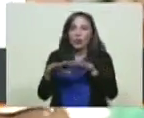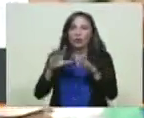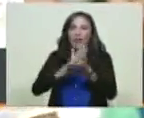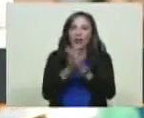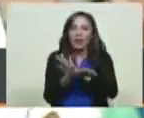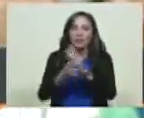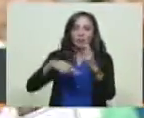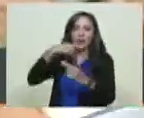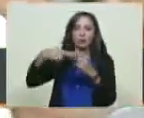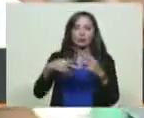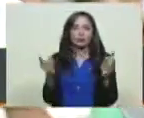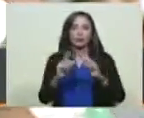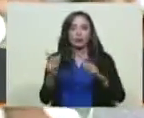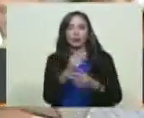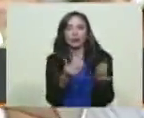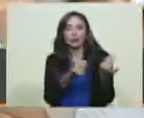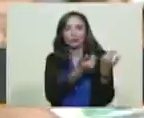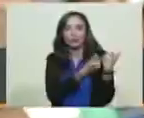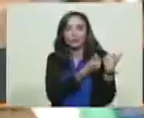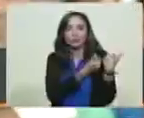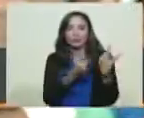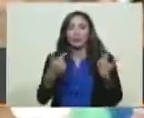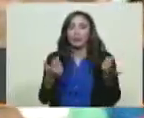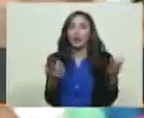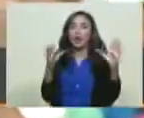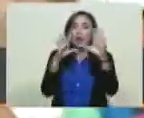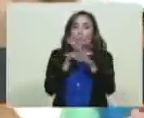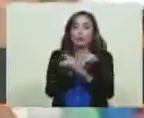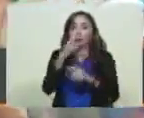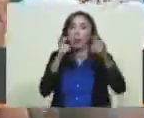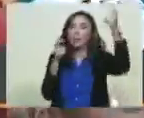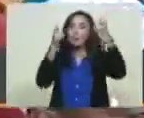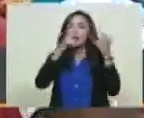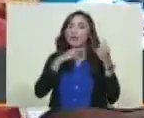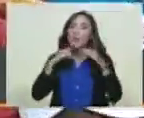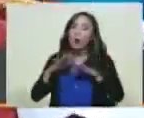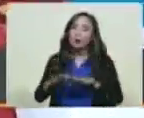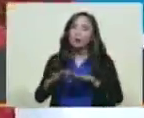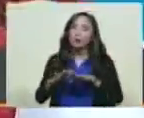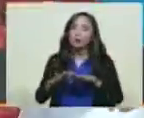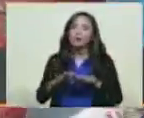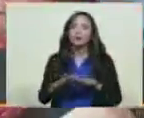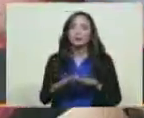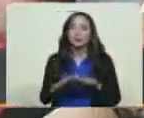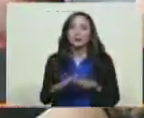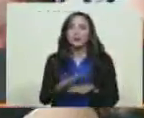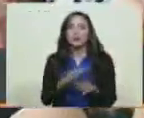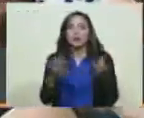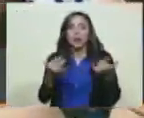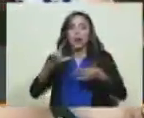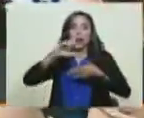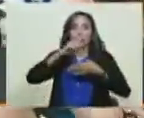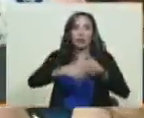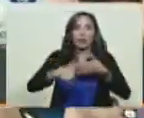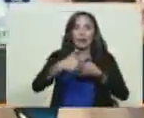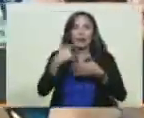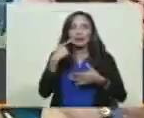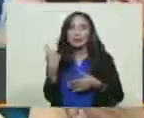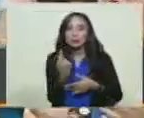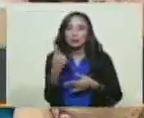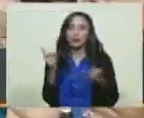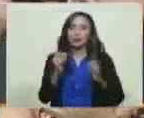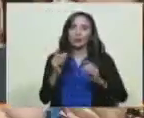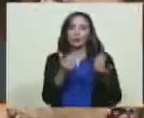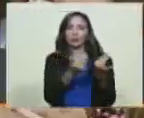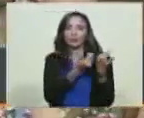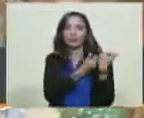y que volviéramos a aquella noche oscura y ahora hace diana latinoamérica entonces